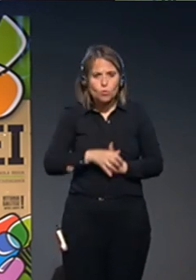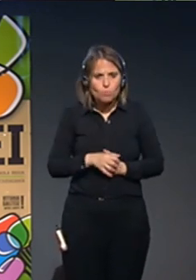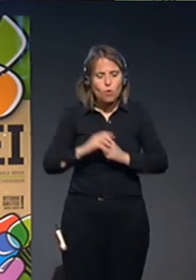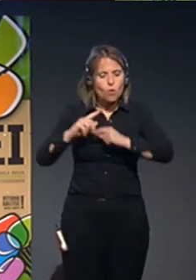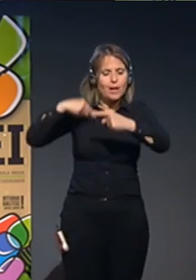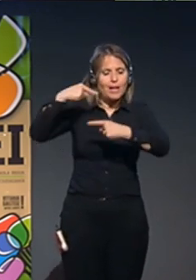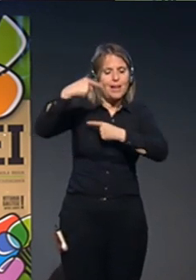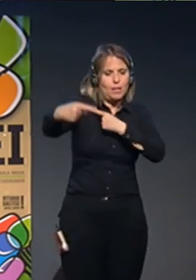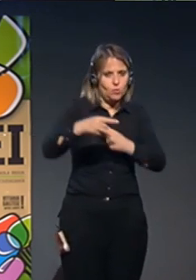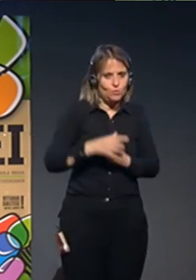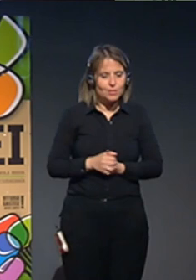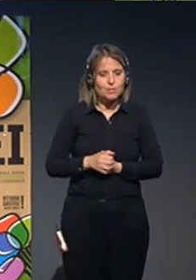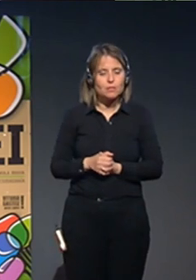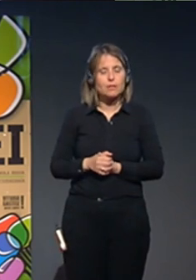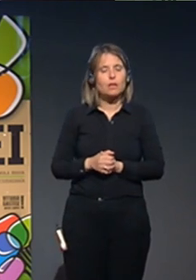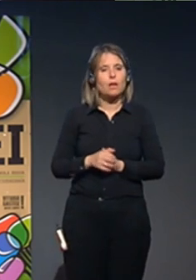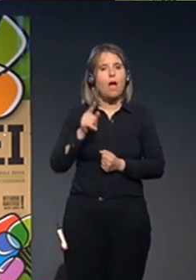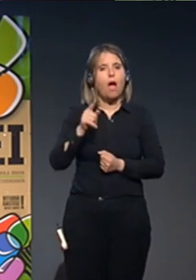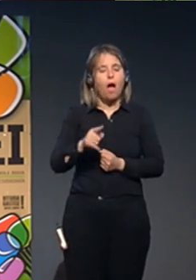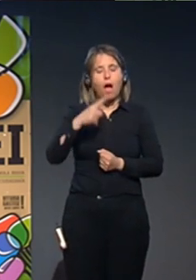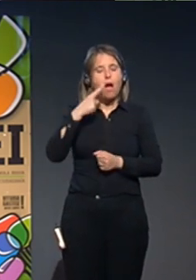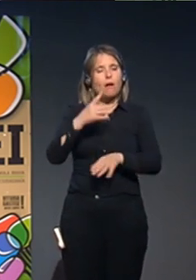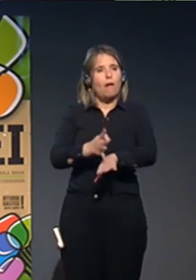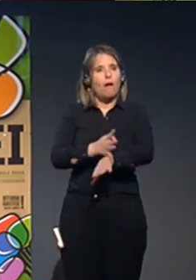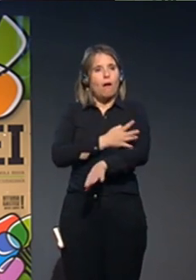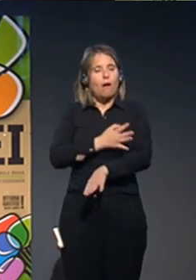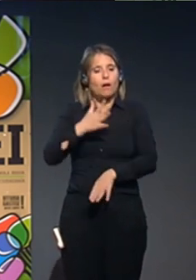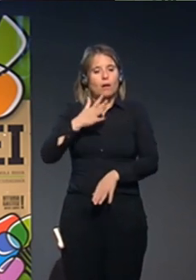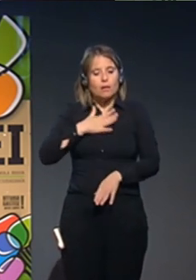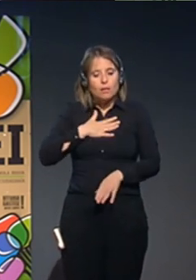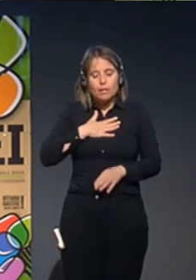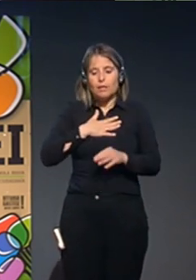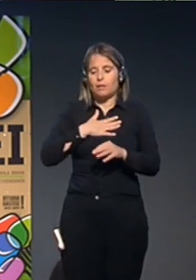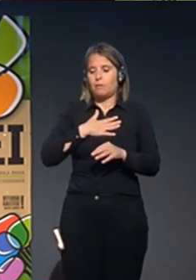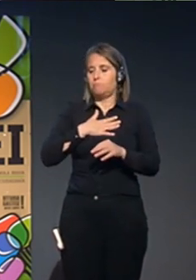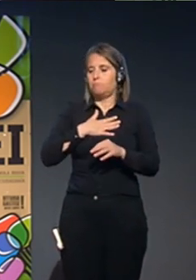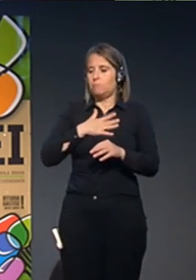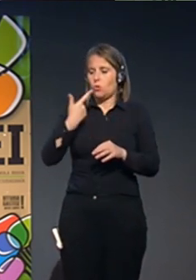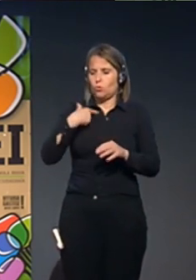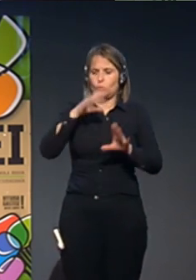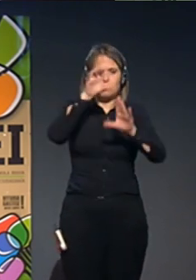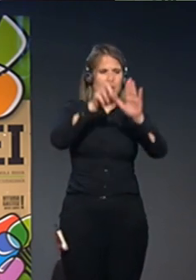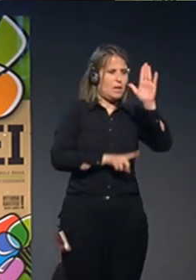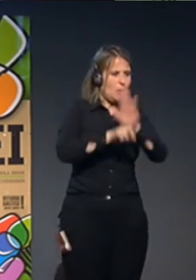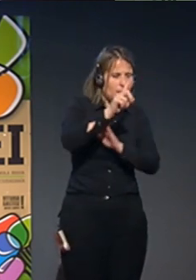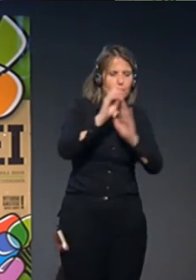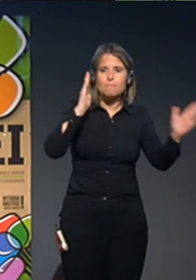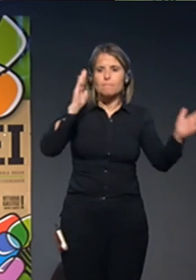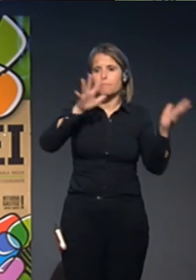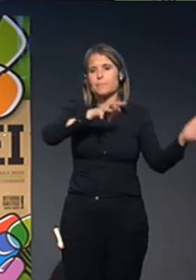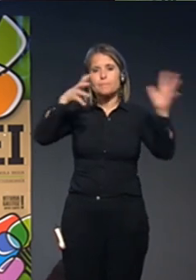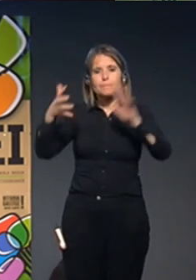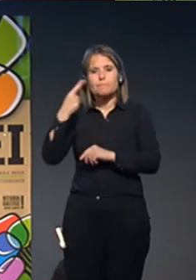las generaciones futuras y a maravillaba pensar que nuestros parlamentos mucho más avanzado y en época de cambios